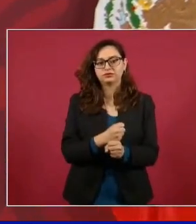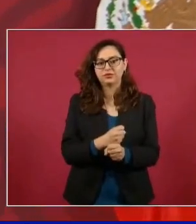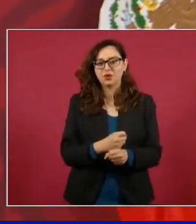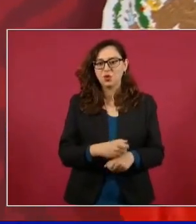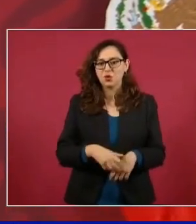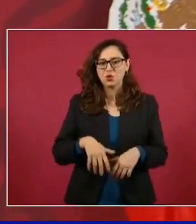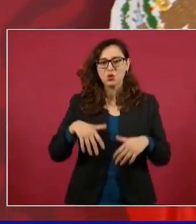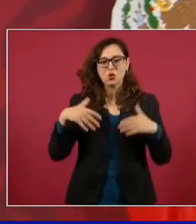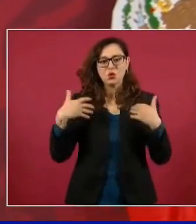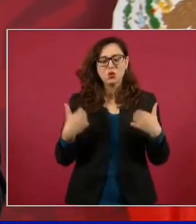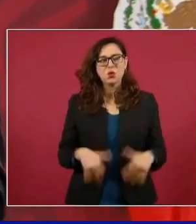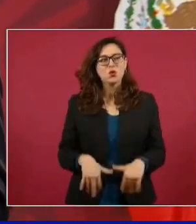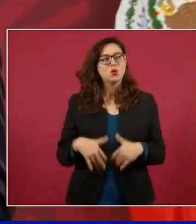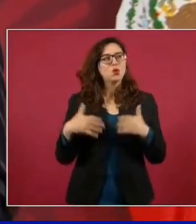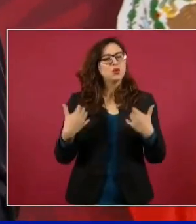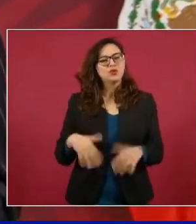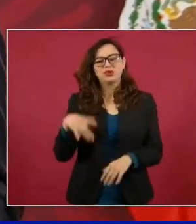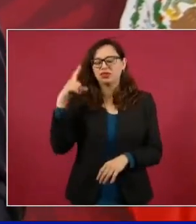tan